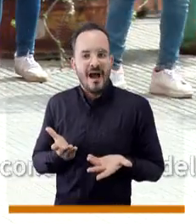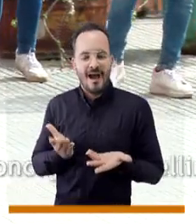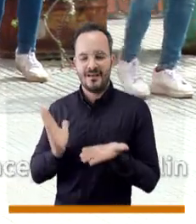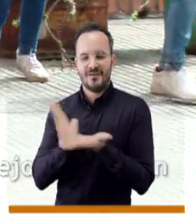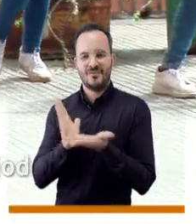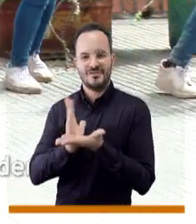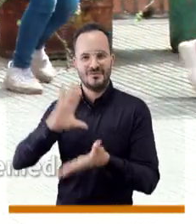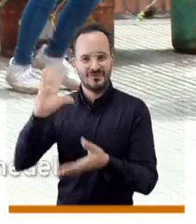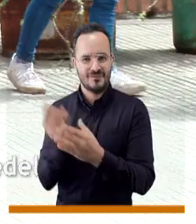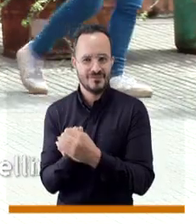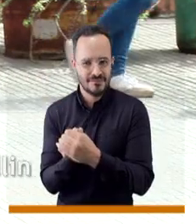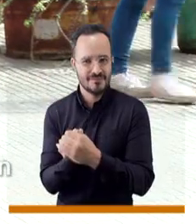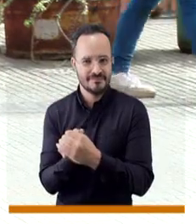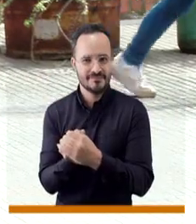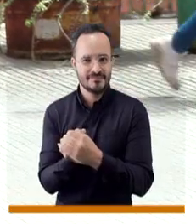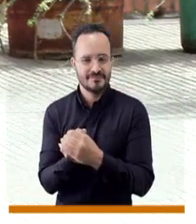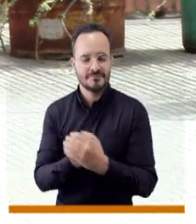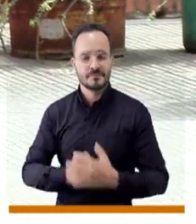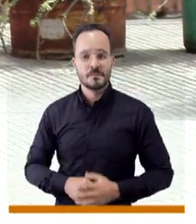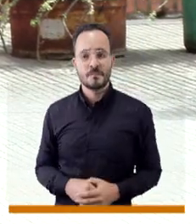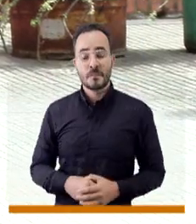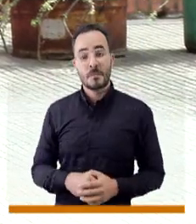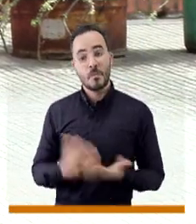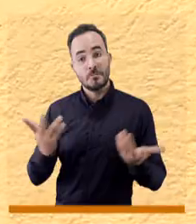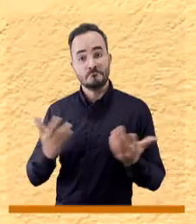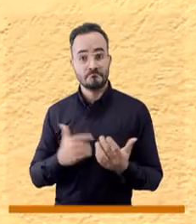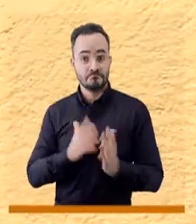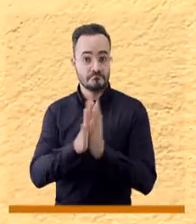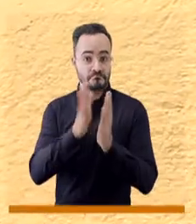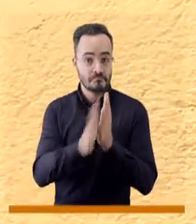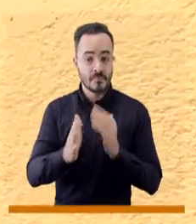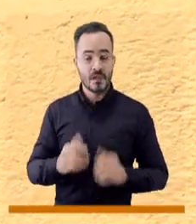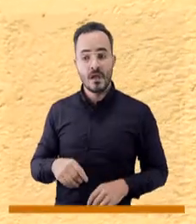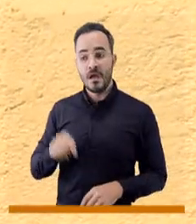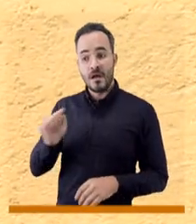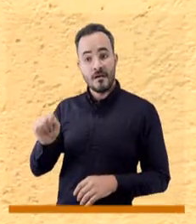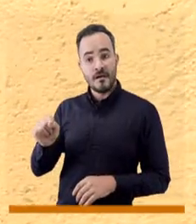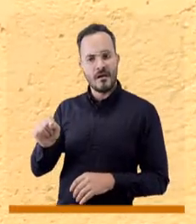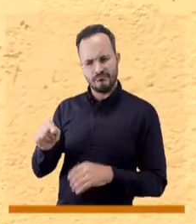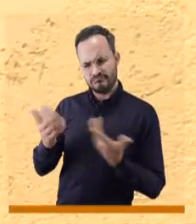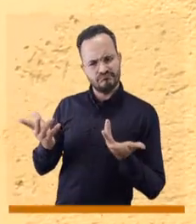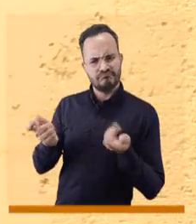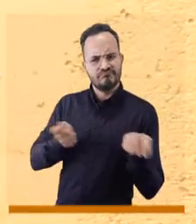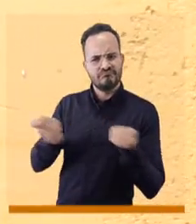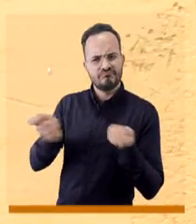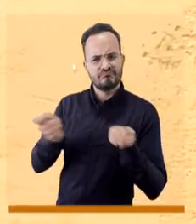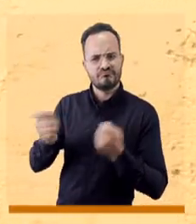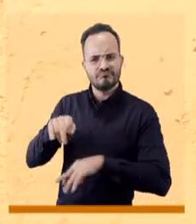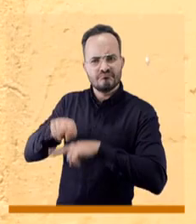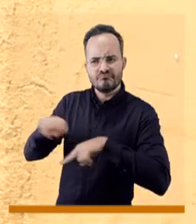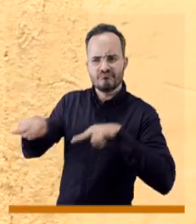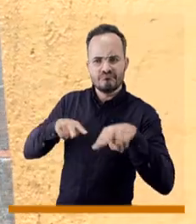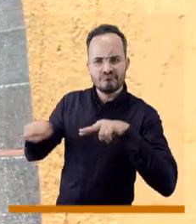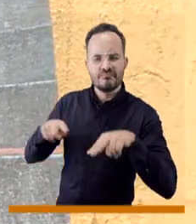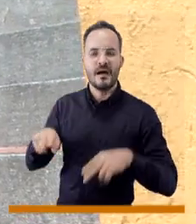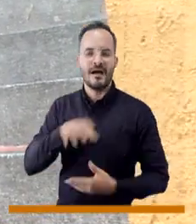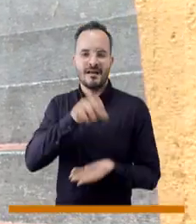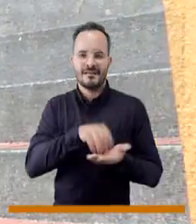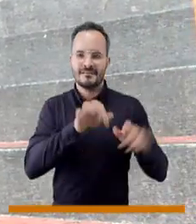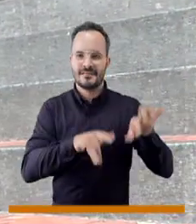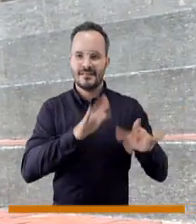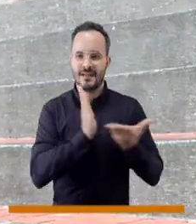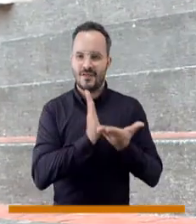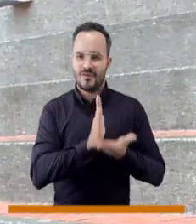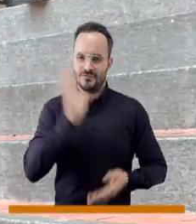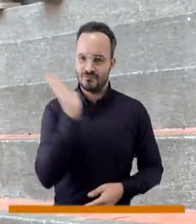educación inclusiva. Este programa, además contarle también a los televidentes, es direccionado y administrado desde la Secretaría de